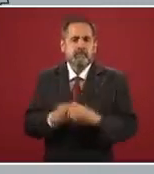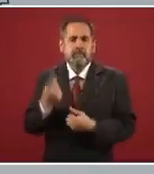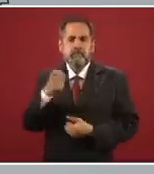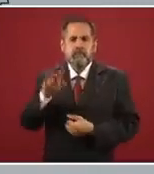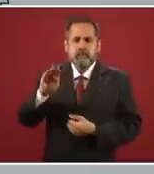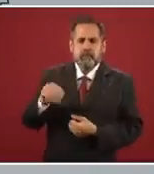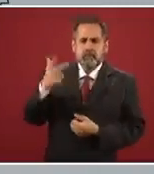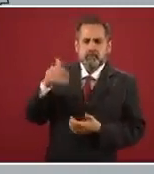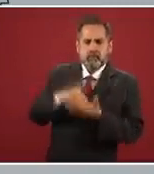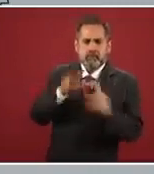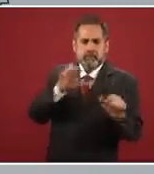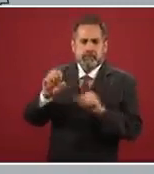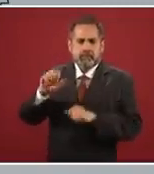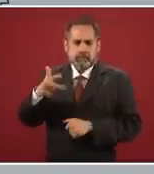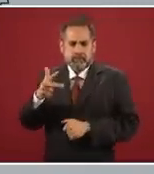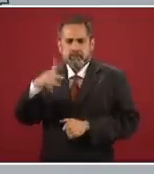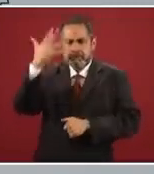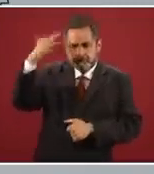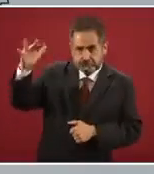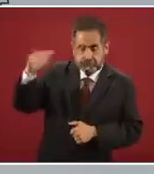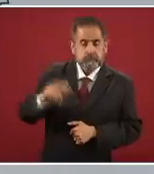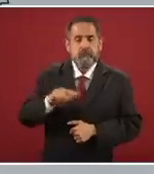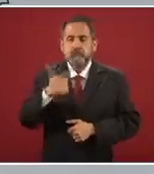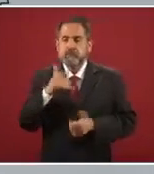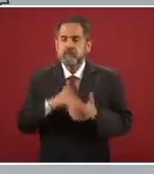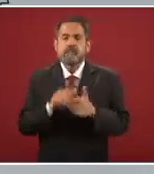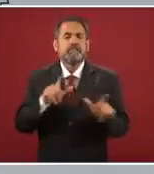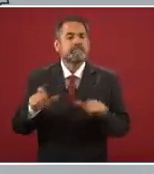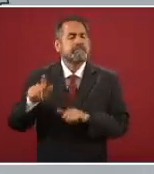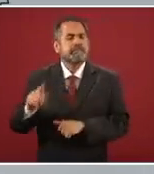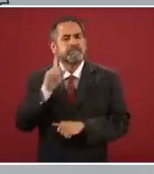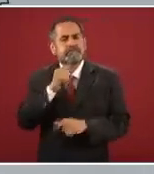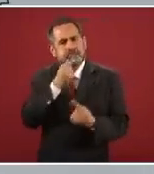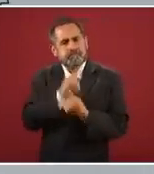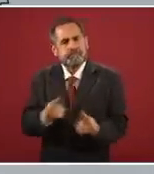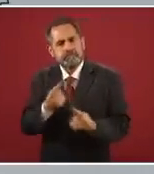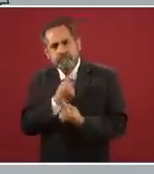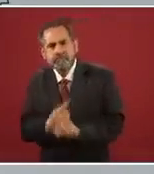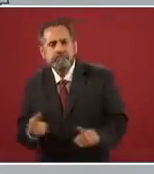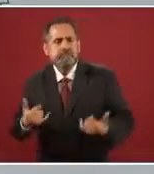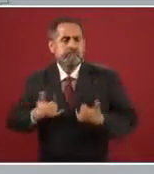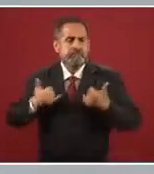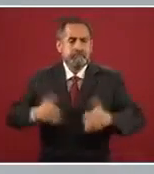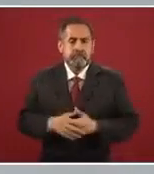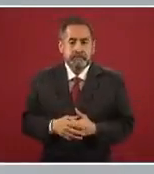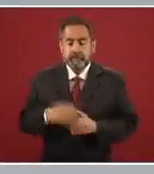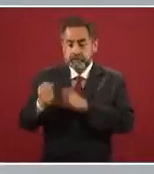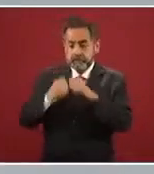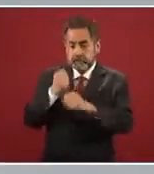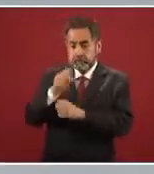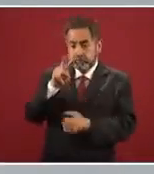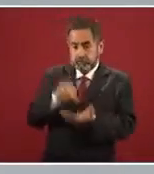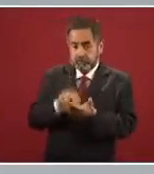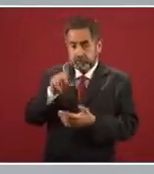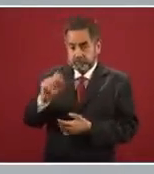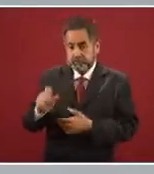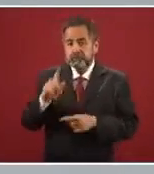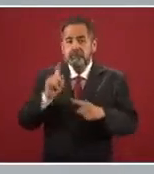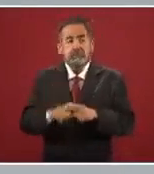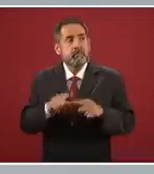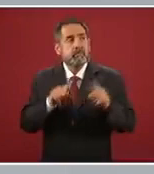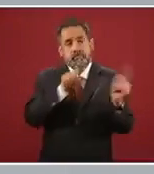198.613 son adultos y 12.770 son niñas, niños y adolescentes. Mientras que en 2020 se ha recibido